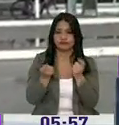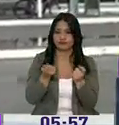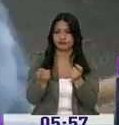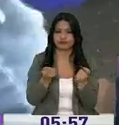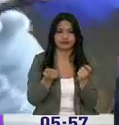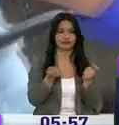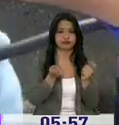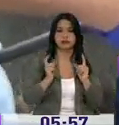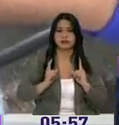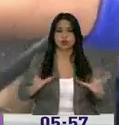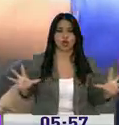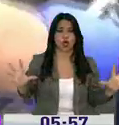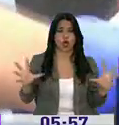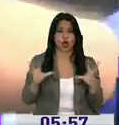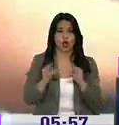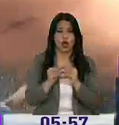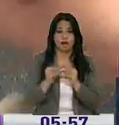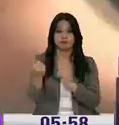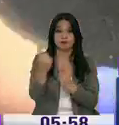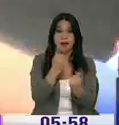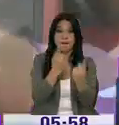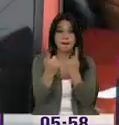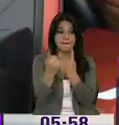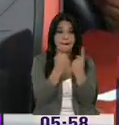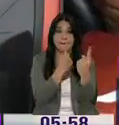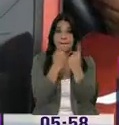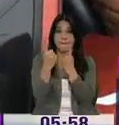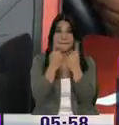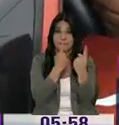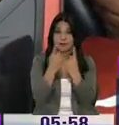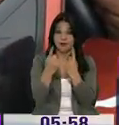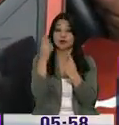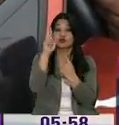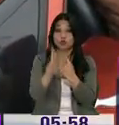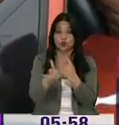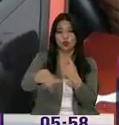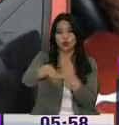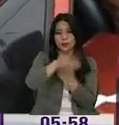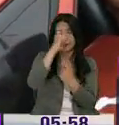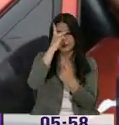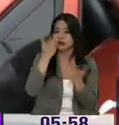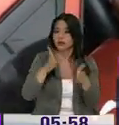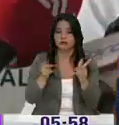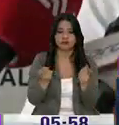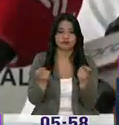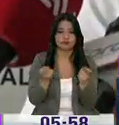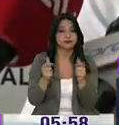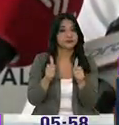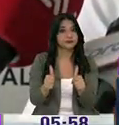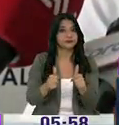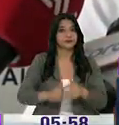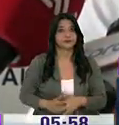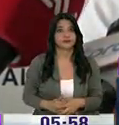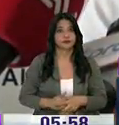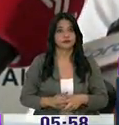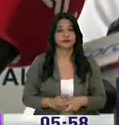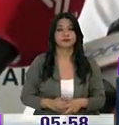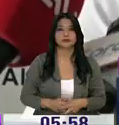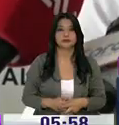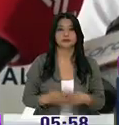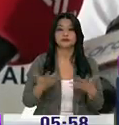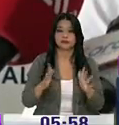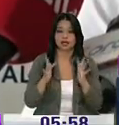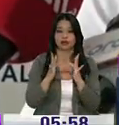sanitario. Todos los ingresos al Ecuador que se hagan por la región sur están rigurosamente controlados. Tenemos contacto